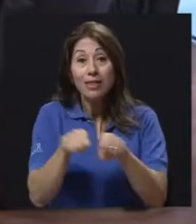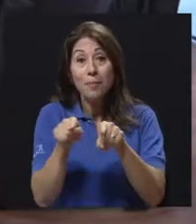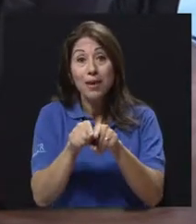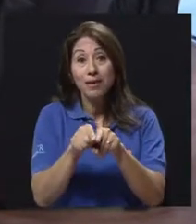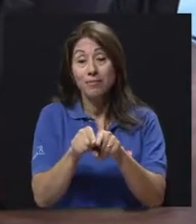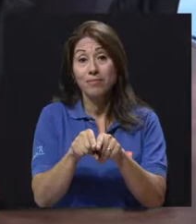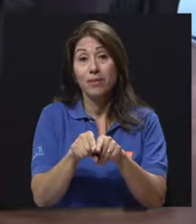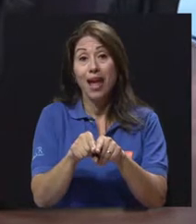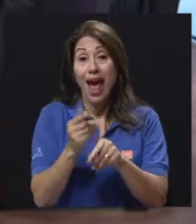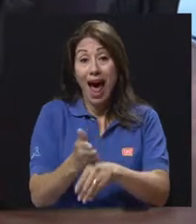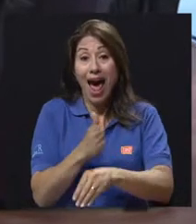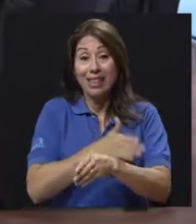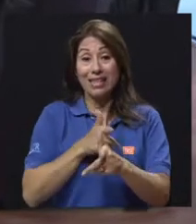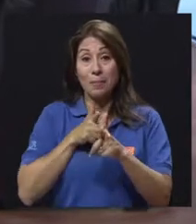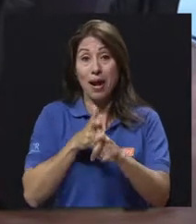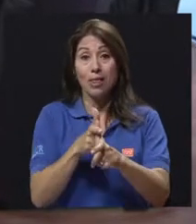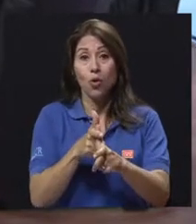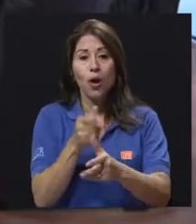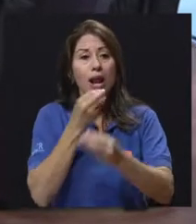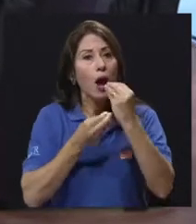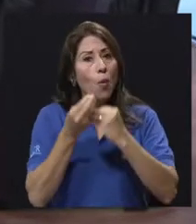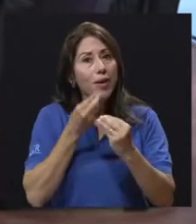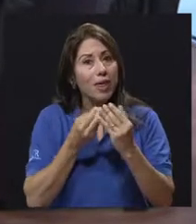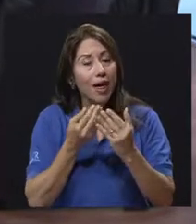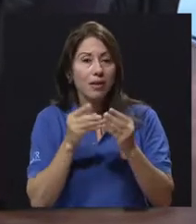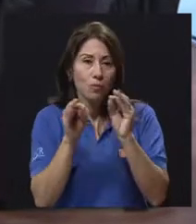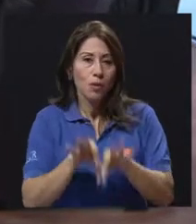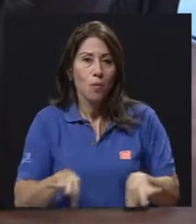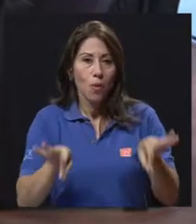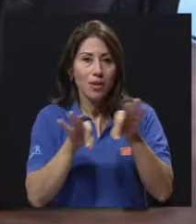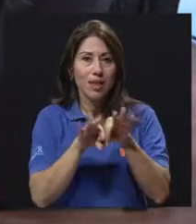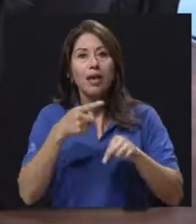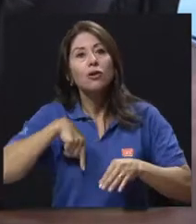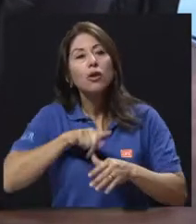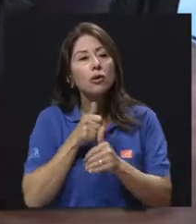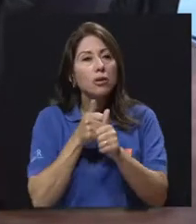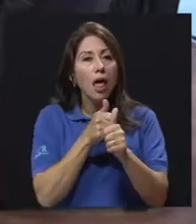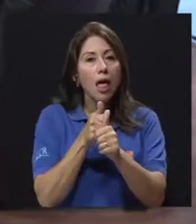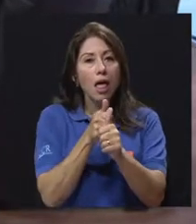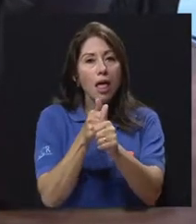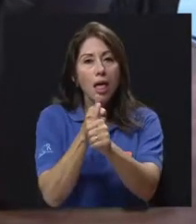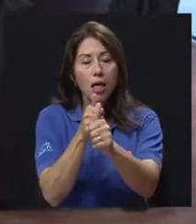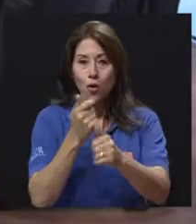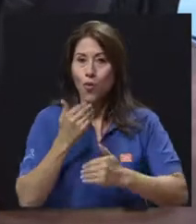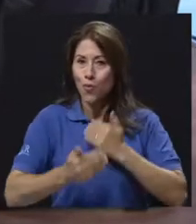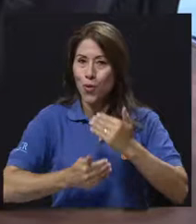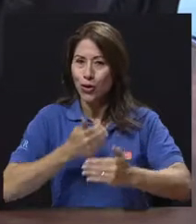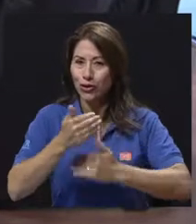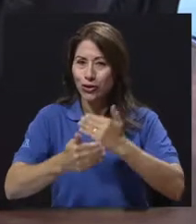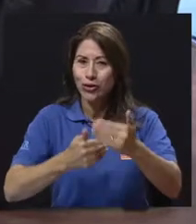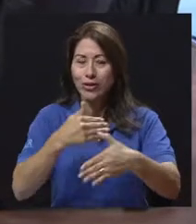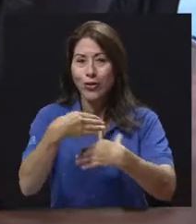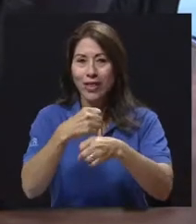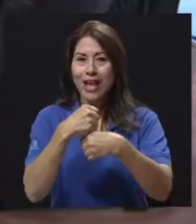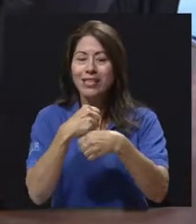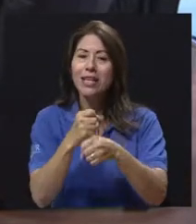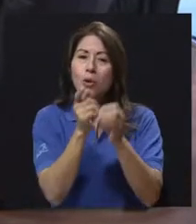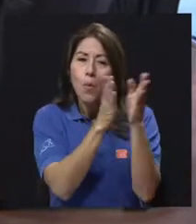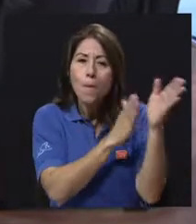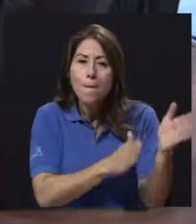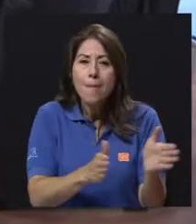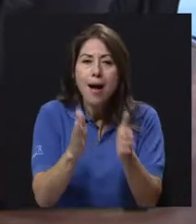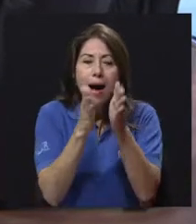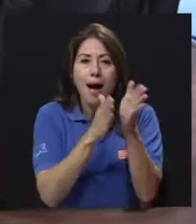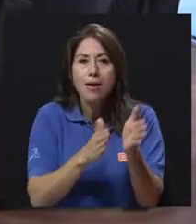digamos, de una maratón. Claro. Entonces ahí lo seguimos también. O sea, sí fue un proceso ahí de elaboración de un